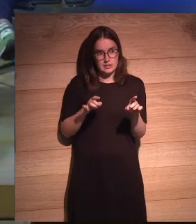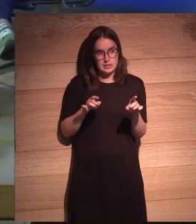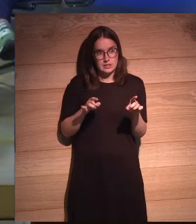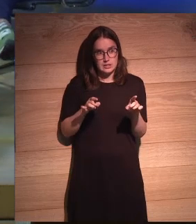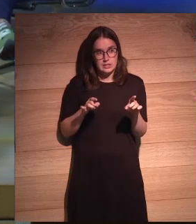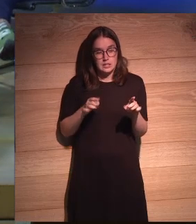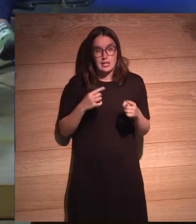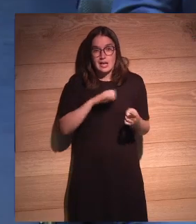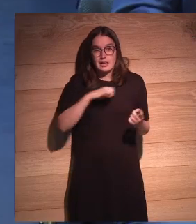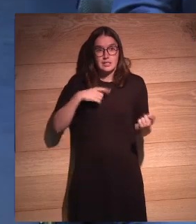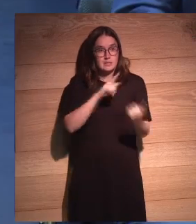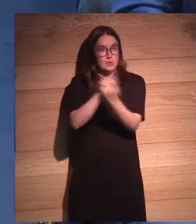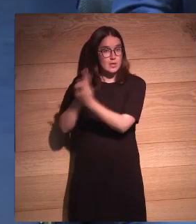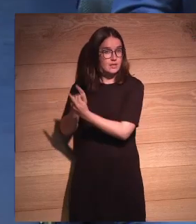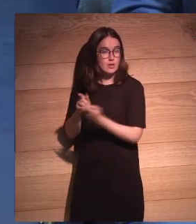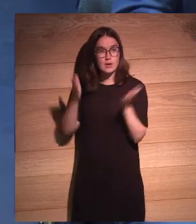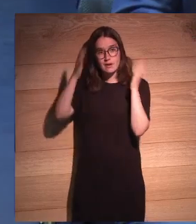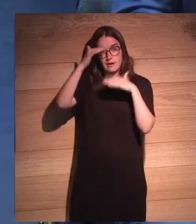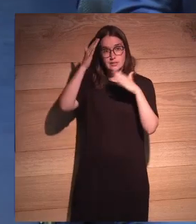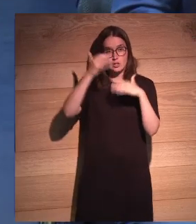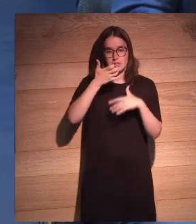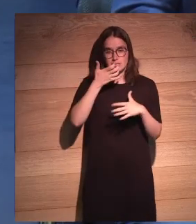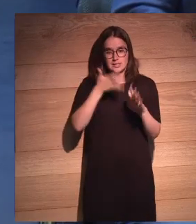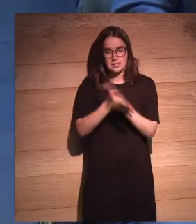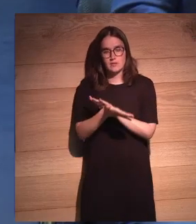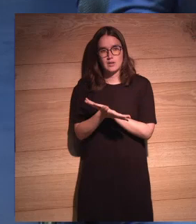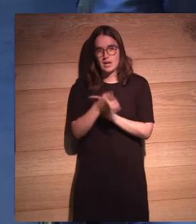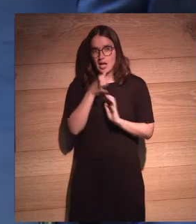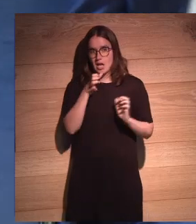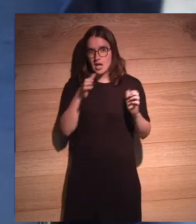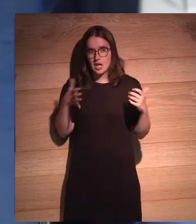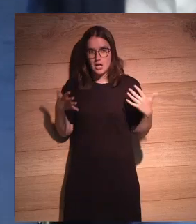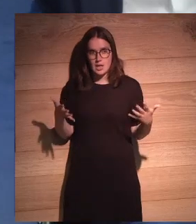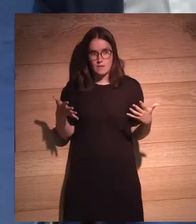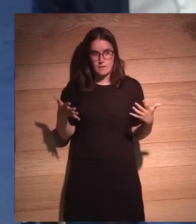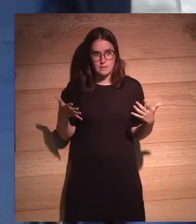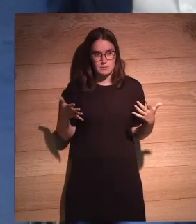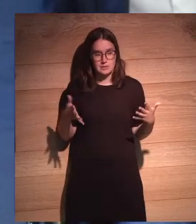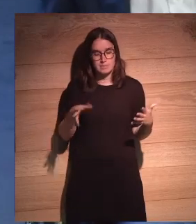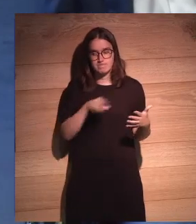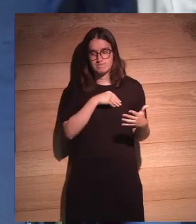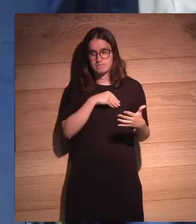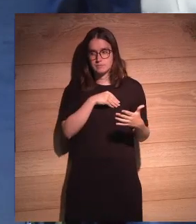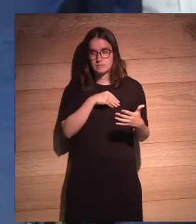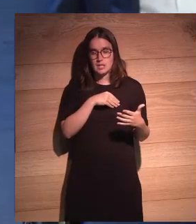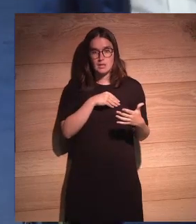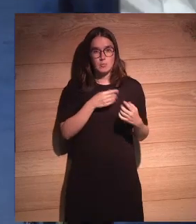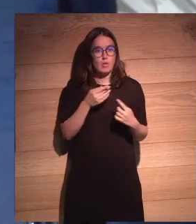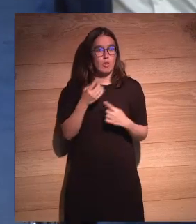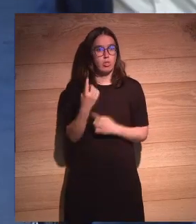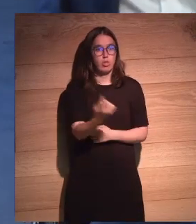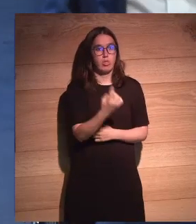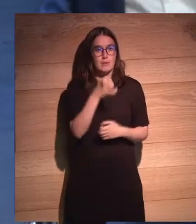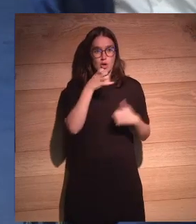y es la individualización, la atención. Es decir, ahora mismo lo que pasa es que es lamentable también el aislamiento que